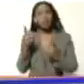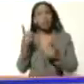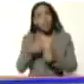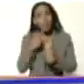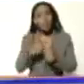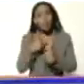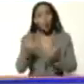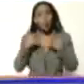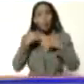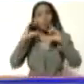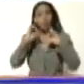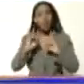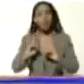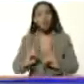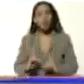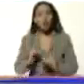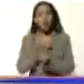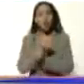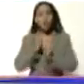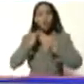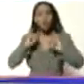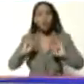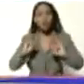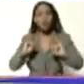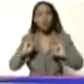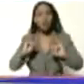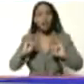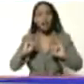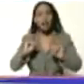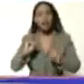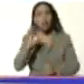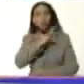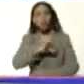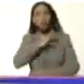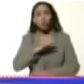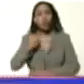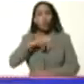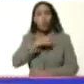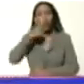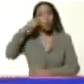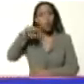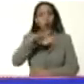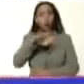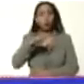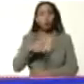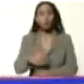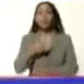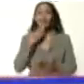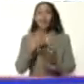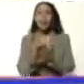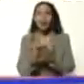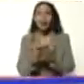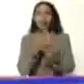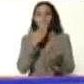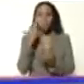autodeterminación, la independencia y la soberanía de nuestros pueblos. Es pasiva. Muchas gracias.